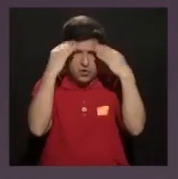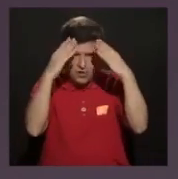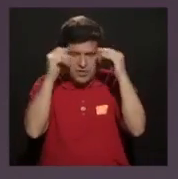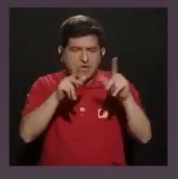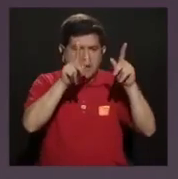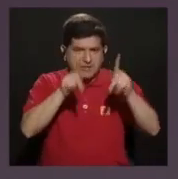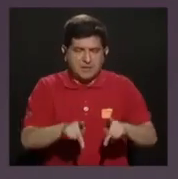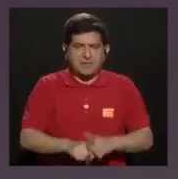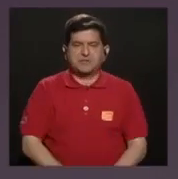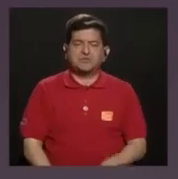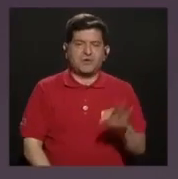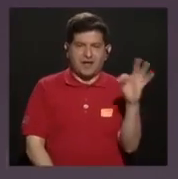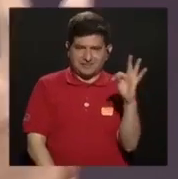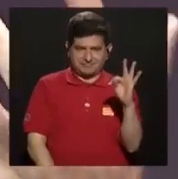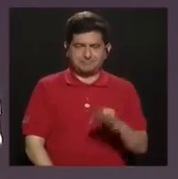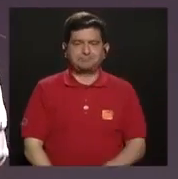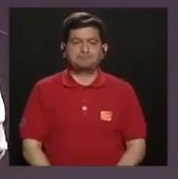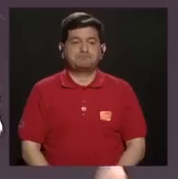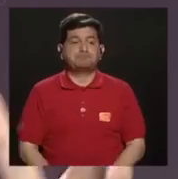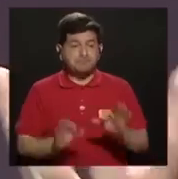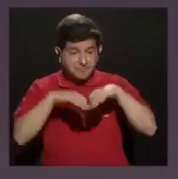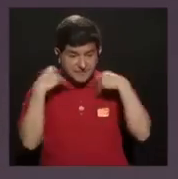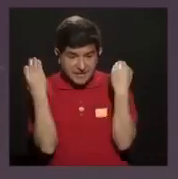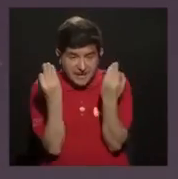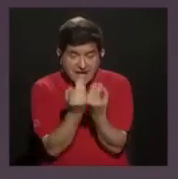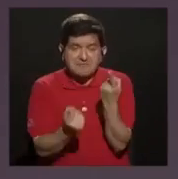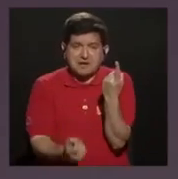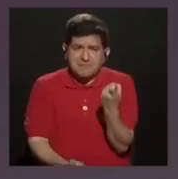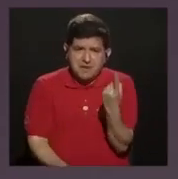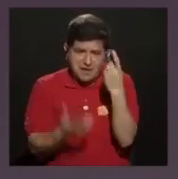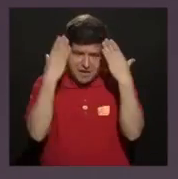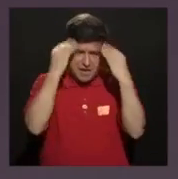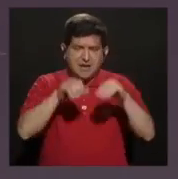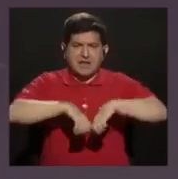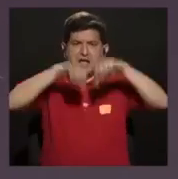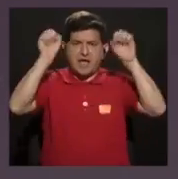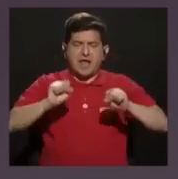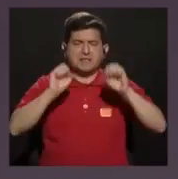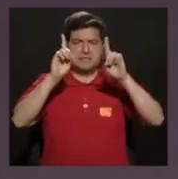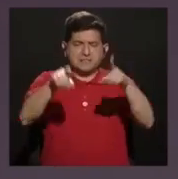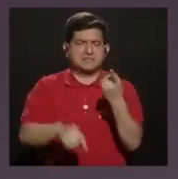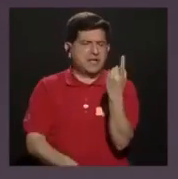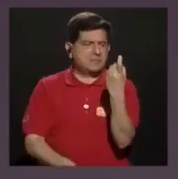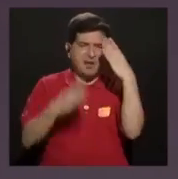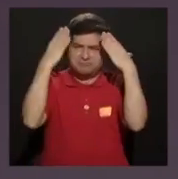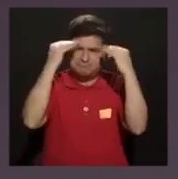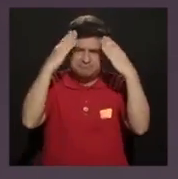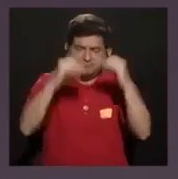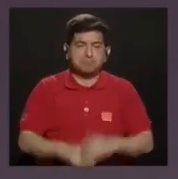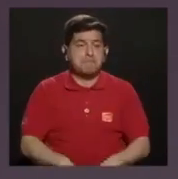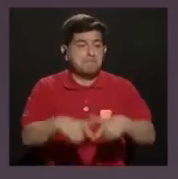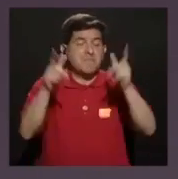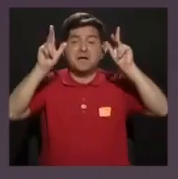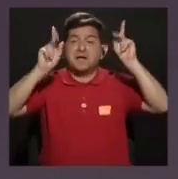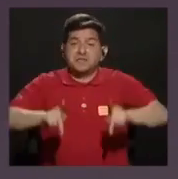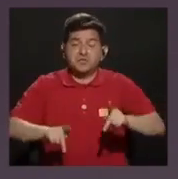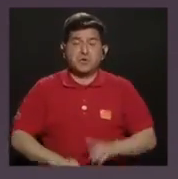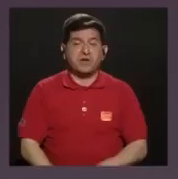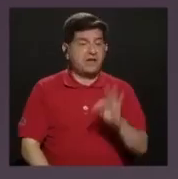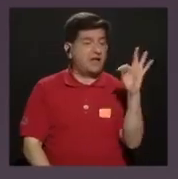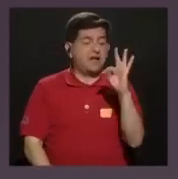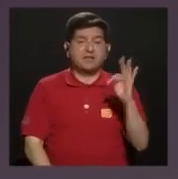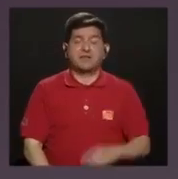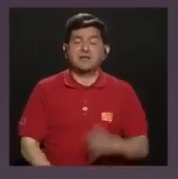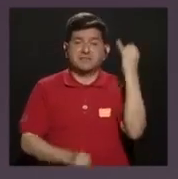sobre personas trans. Entonces, bueno, la familia carece de información, el sistema educativo carece de información, la mayoría de personas trans terminamos